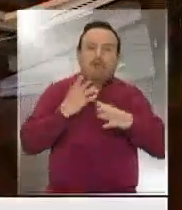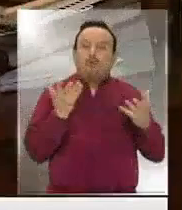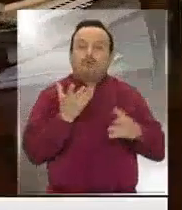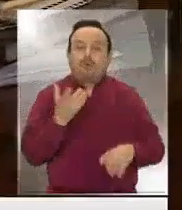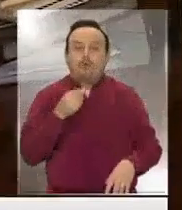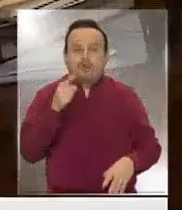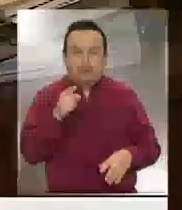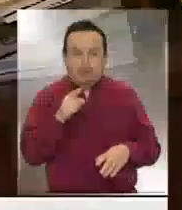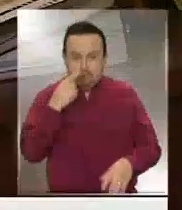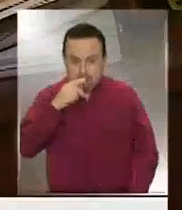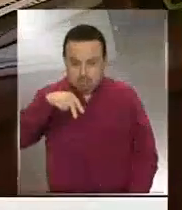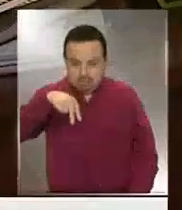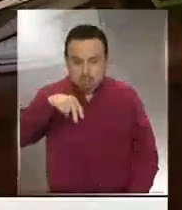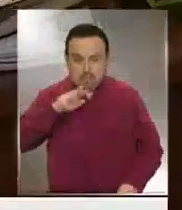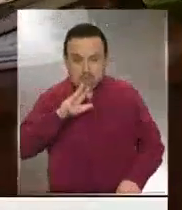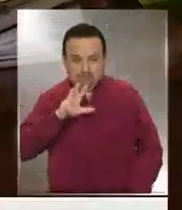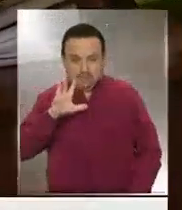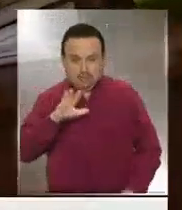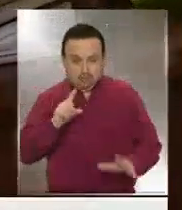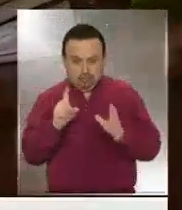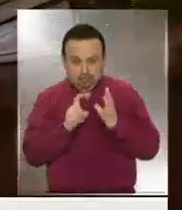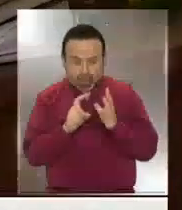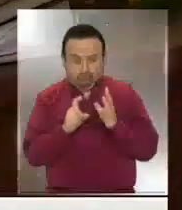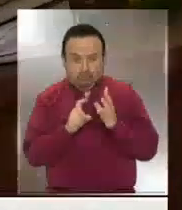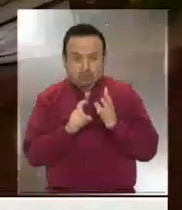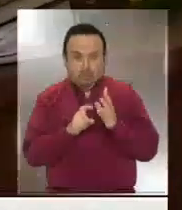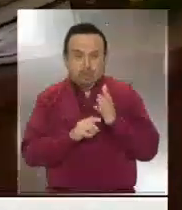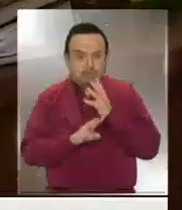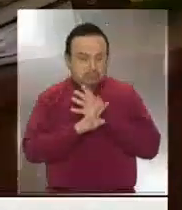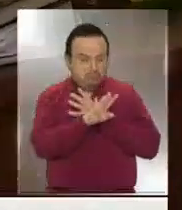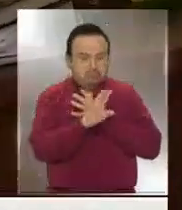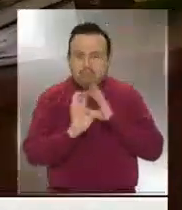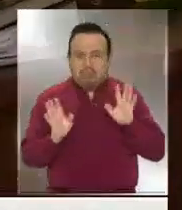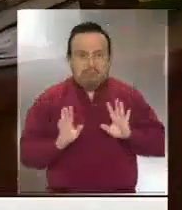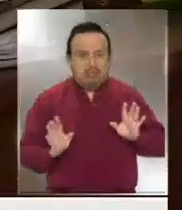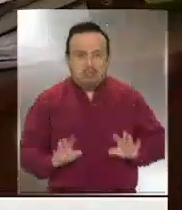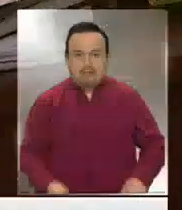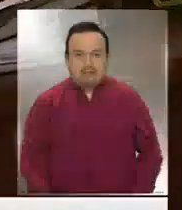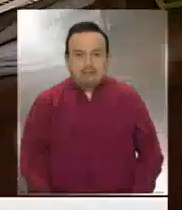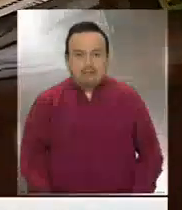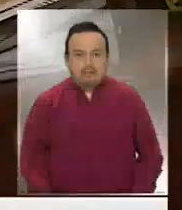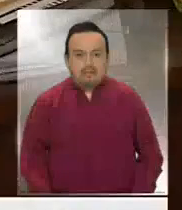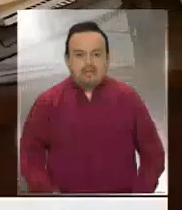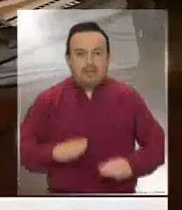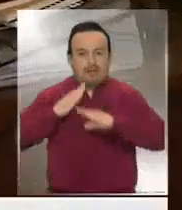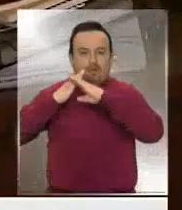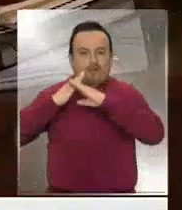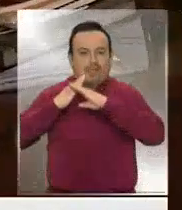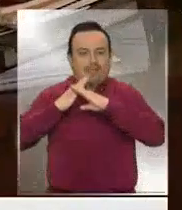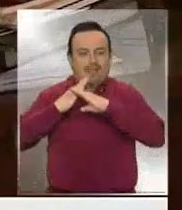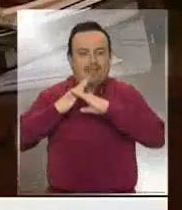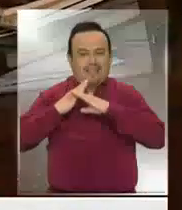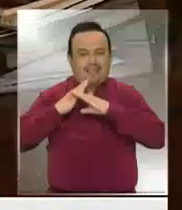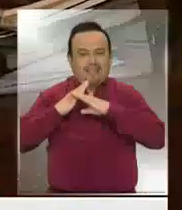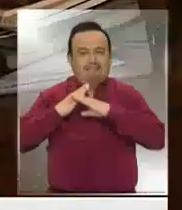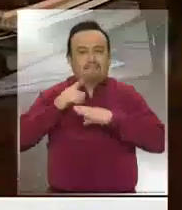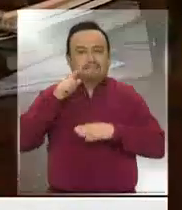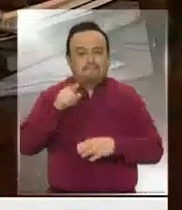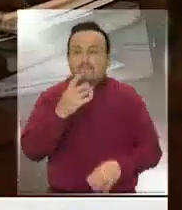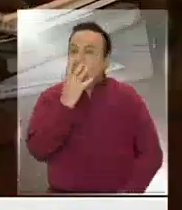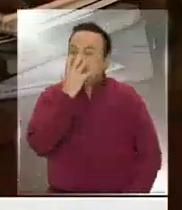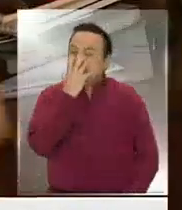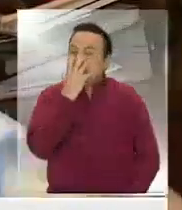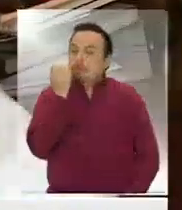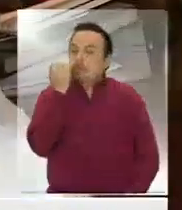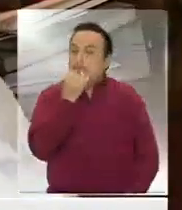ver el N95, si yo expulso, ustedes ven que no pasa absolutamente nada a